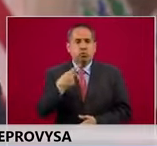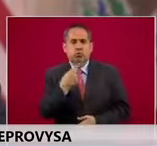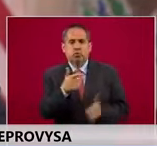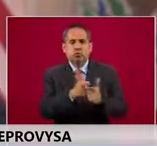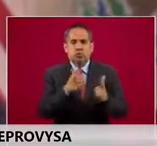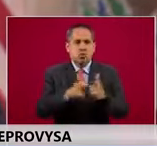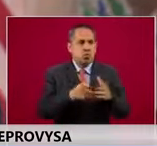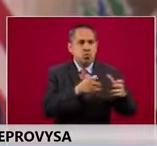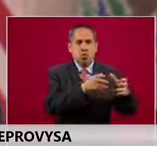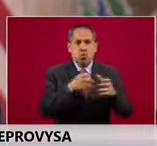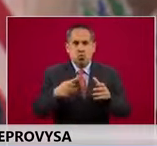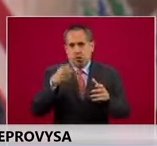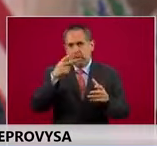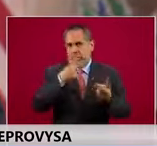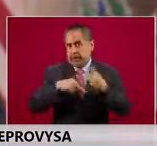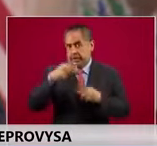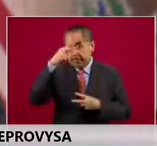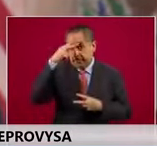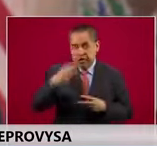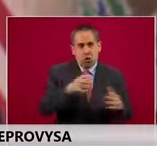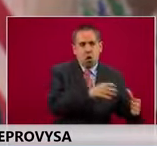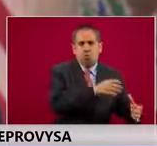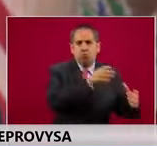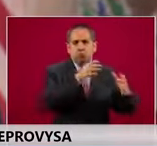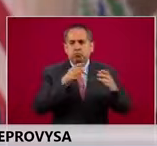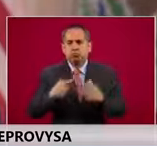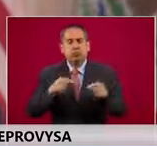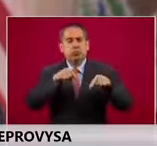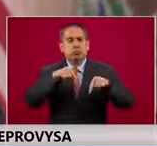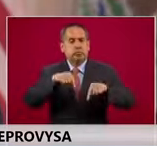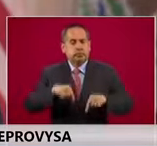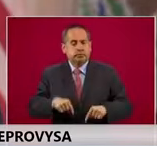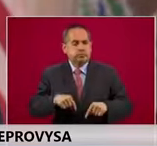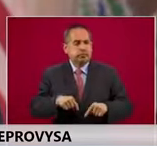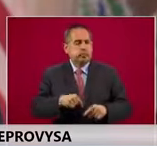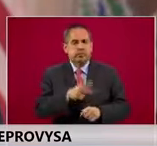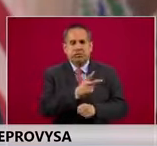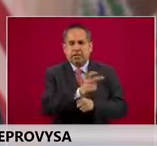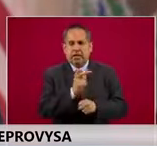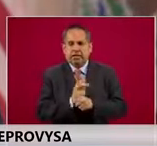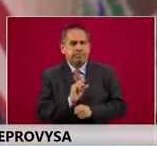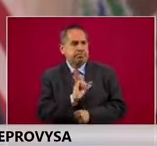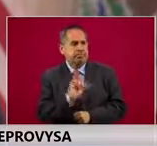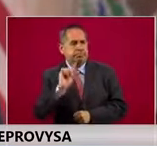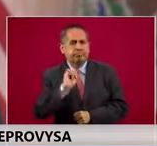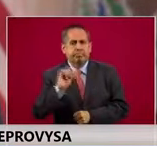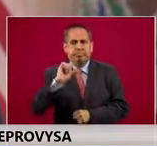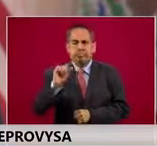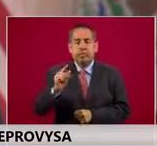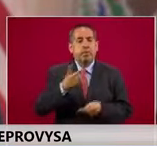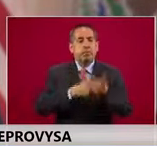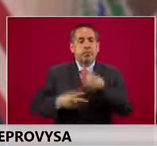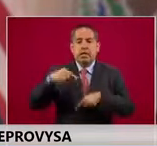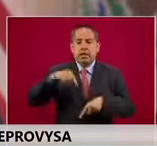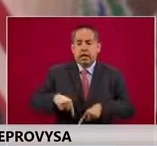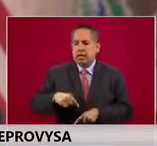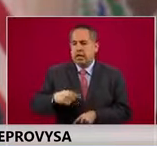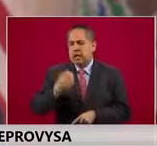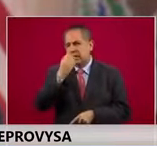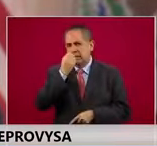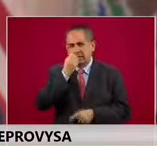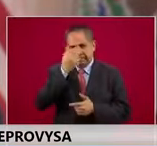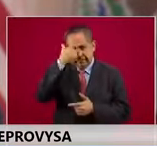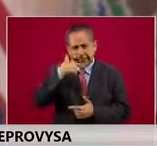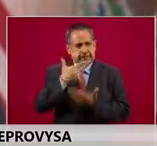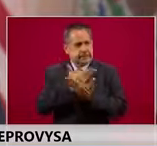eso? Los árboles dan vida, no entienden. Es justo frente a la primaria, Emperador Cuauhtémoc, nos dice Adi Bealarcón. Sí,